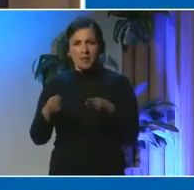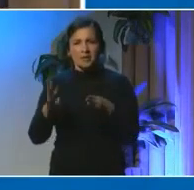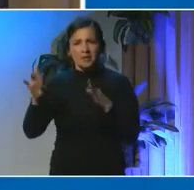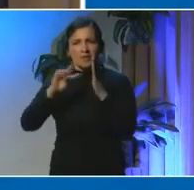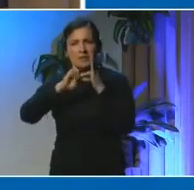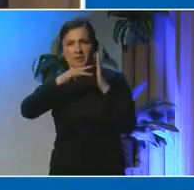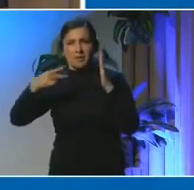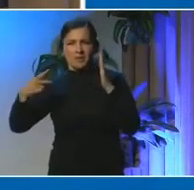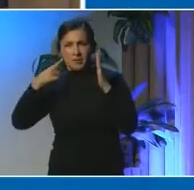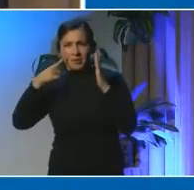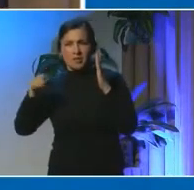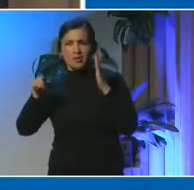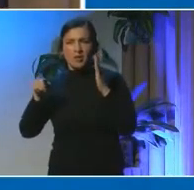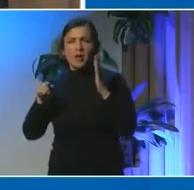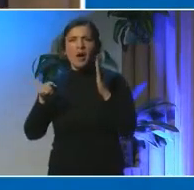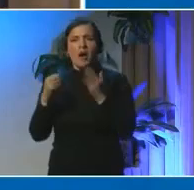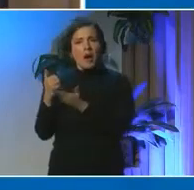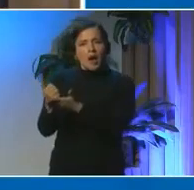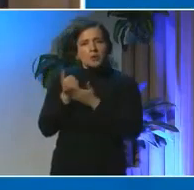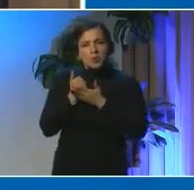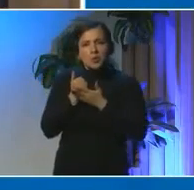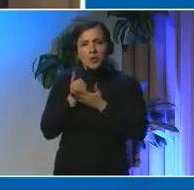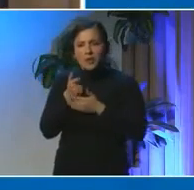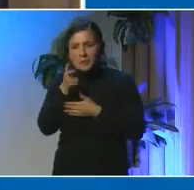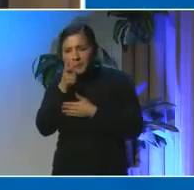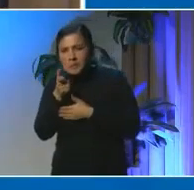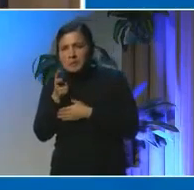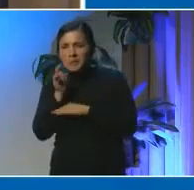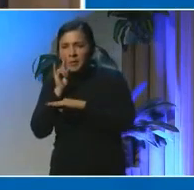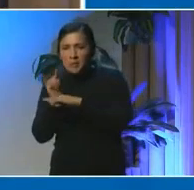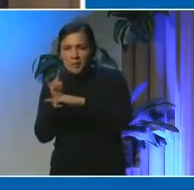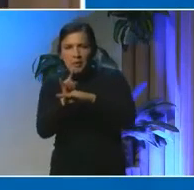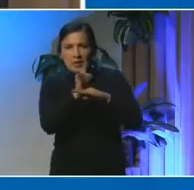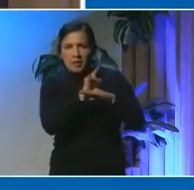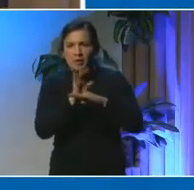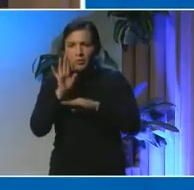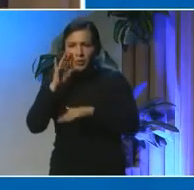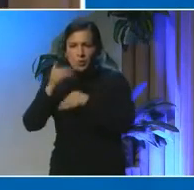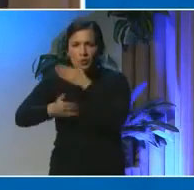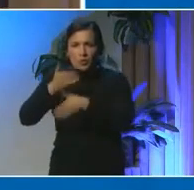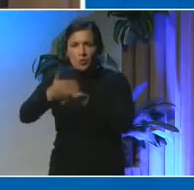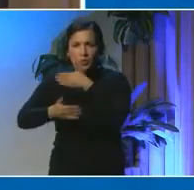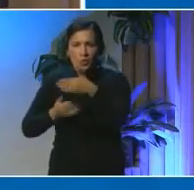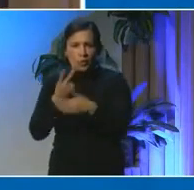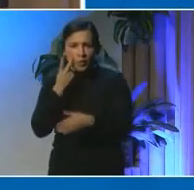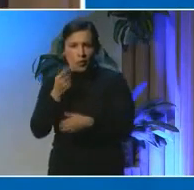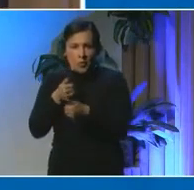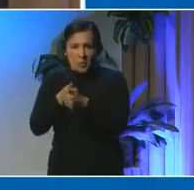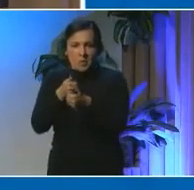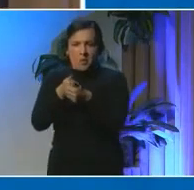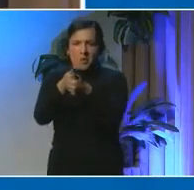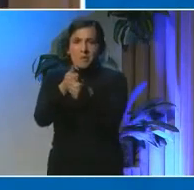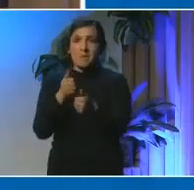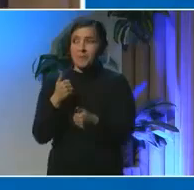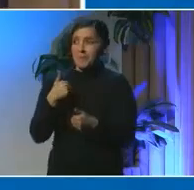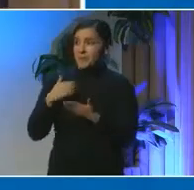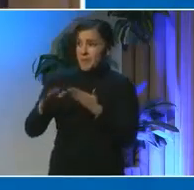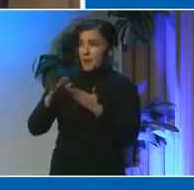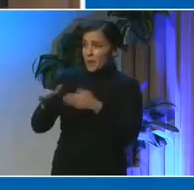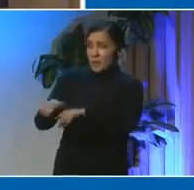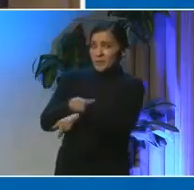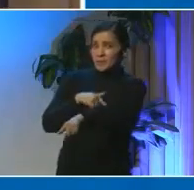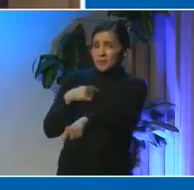a hacer como la medición de esto eh de Pues de estos procesos y si me estoy extendiendo me me